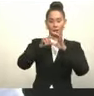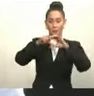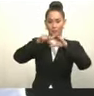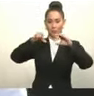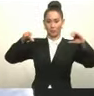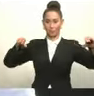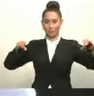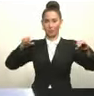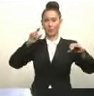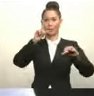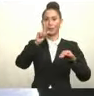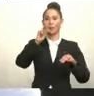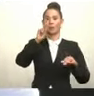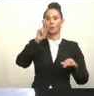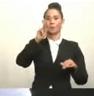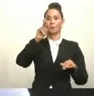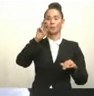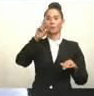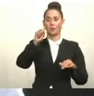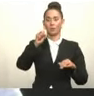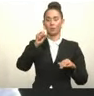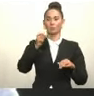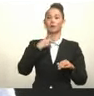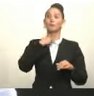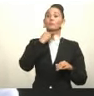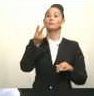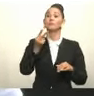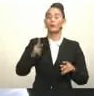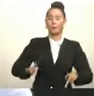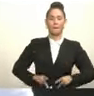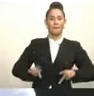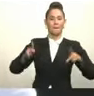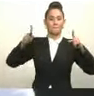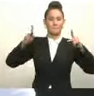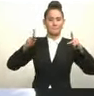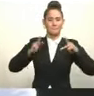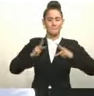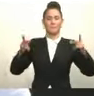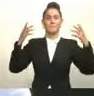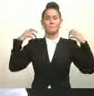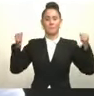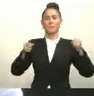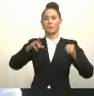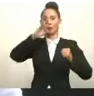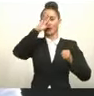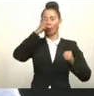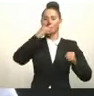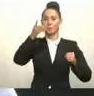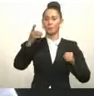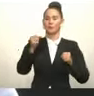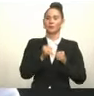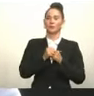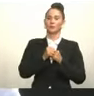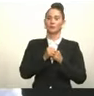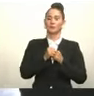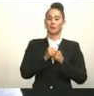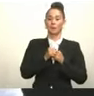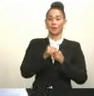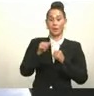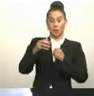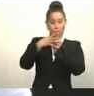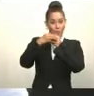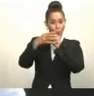sus compañeros bajo el grito de ¡Viva la República! Recuperar la dignidad de la patria. Lo